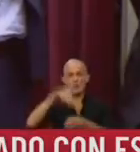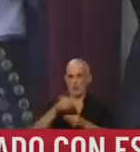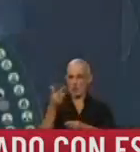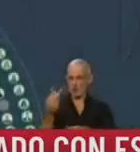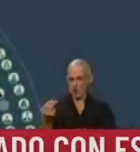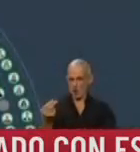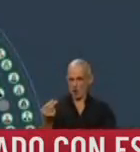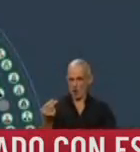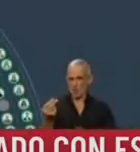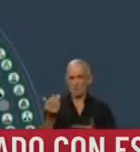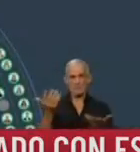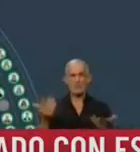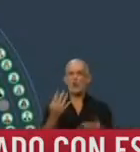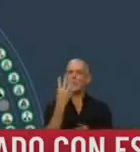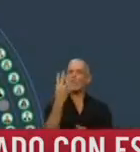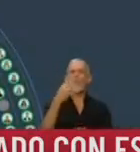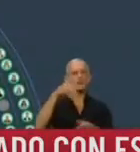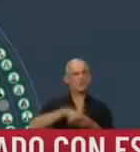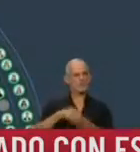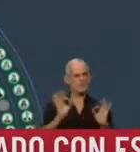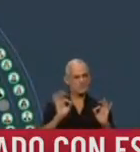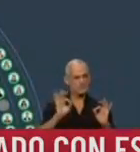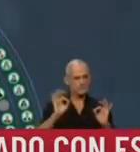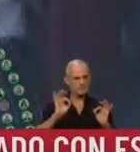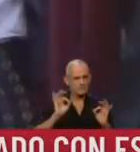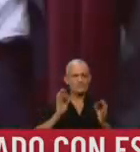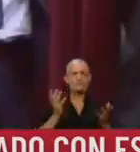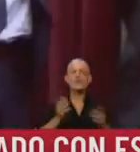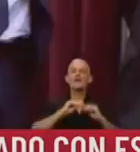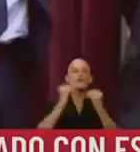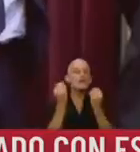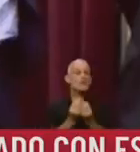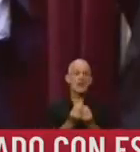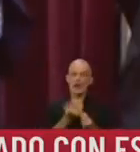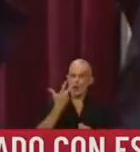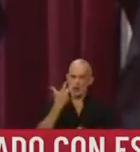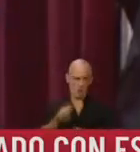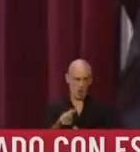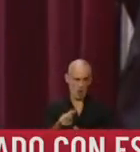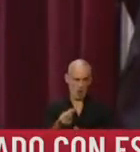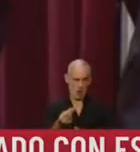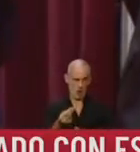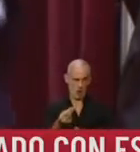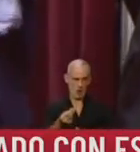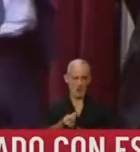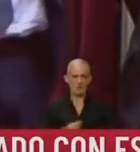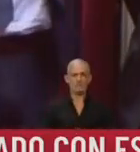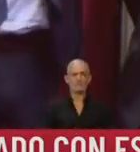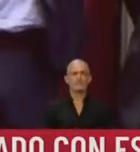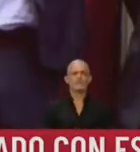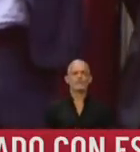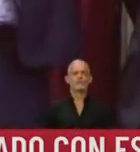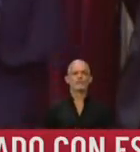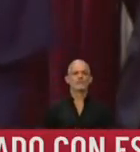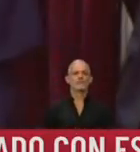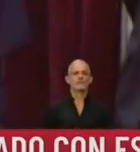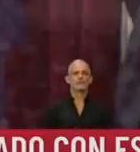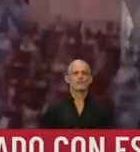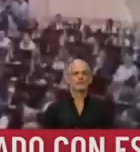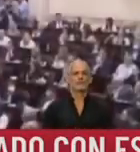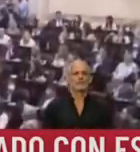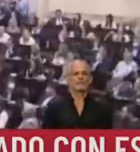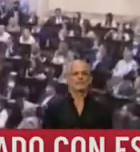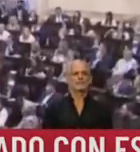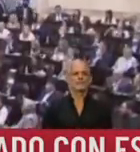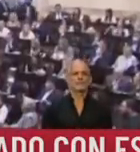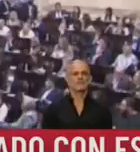no sé si es que en el gobierno hay una parte que quiere no tener presupuesto y hay otra que sí. Bueno, si los que sí querían tener